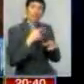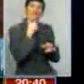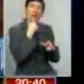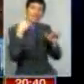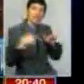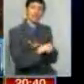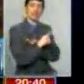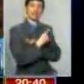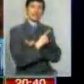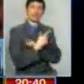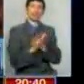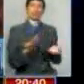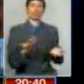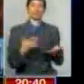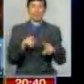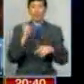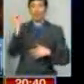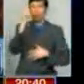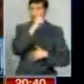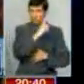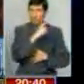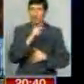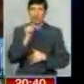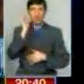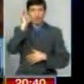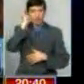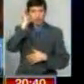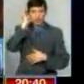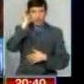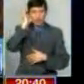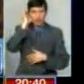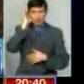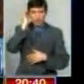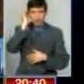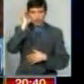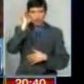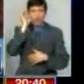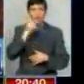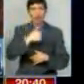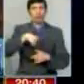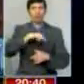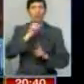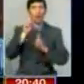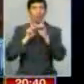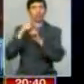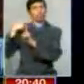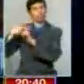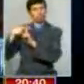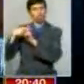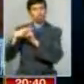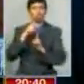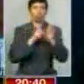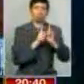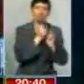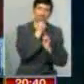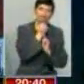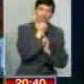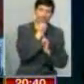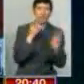y eso nos complicó un poco. Nosotros, con algunos aciertos, con algunos errores, siempre fuimos a buscar el